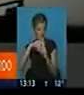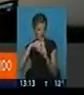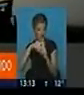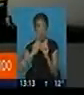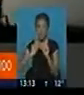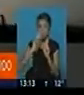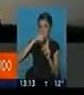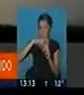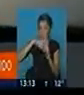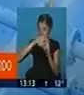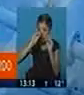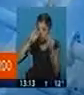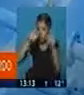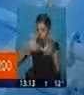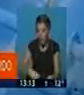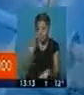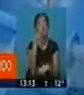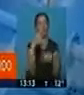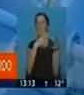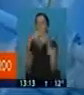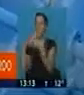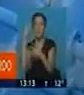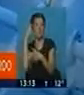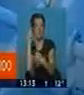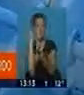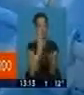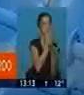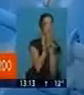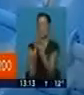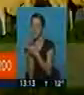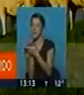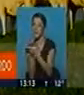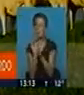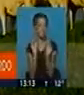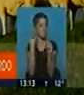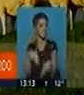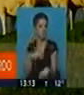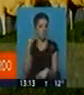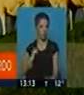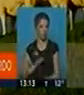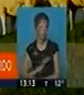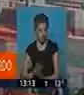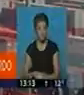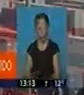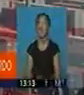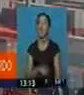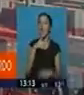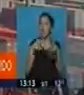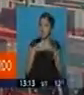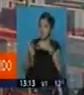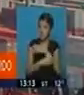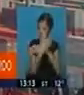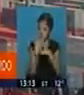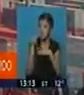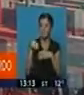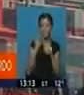diluyó rápidamente y ambas partes consideraron las ofertas como decepcionantes. Del lado del Mercosur, la